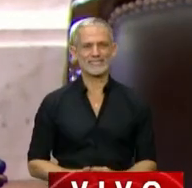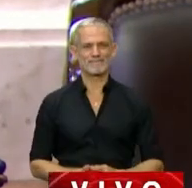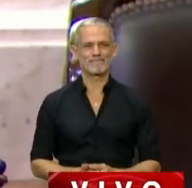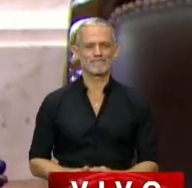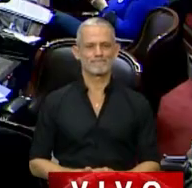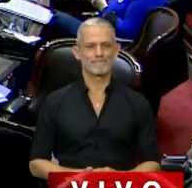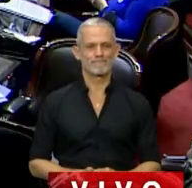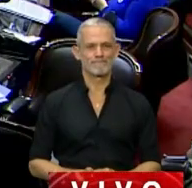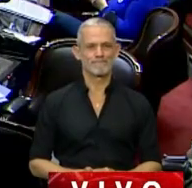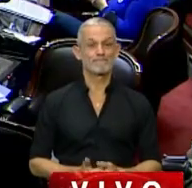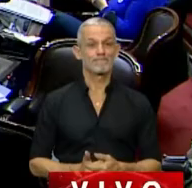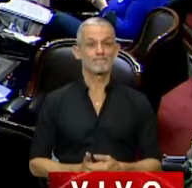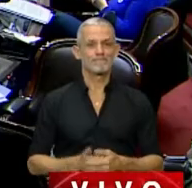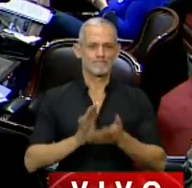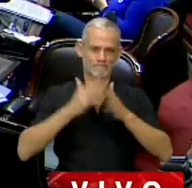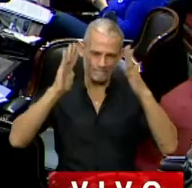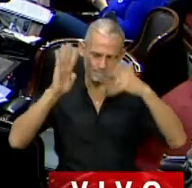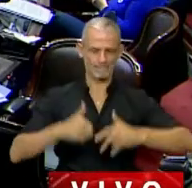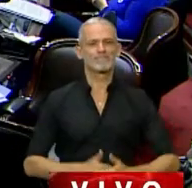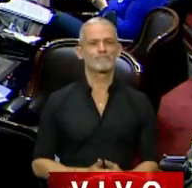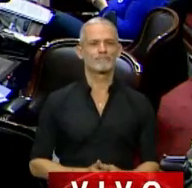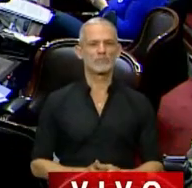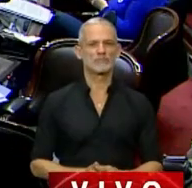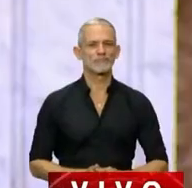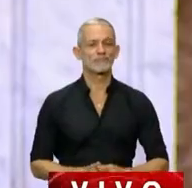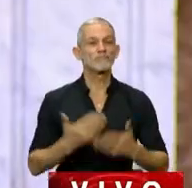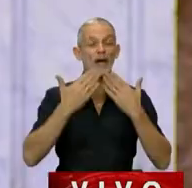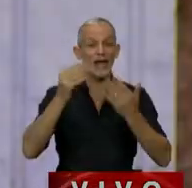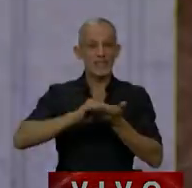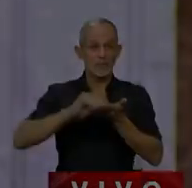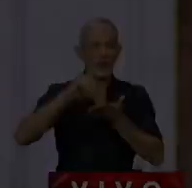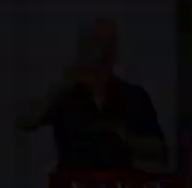Gracias, diputado Carnaghi.